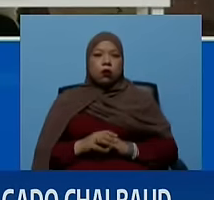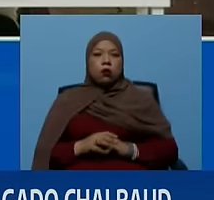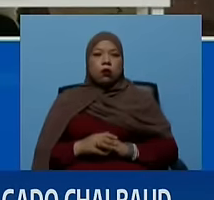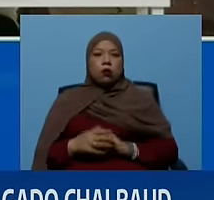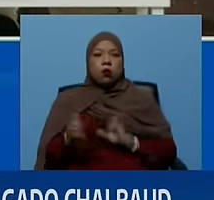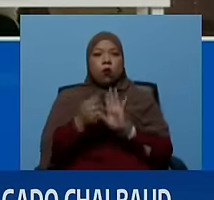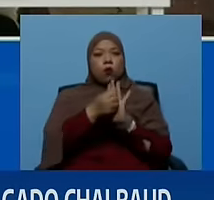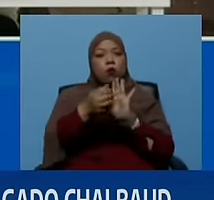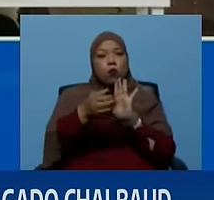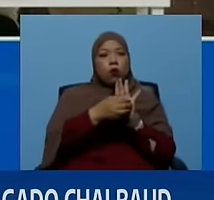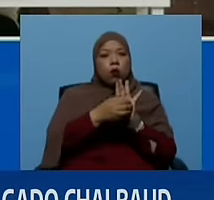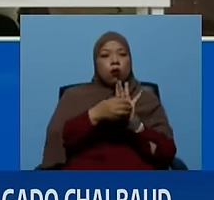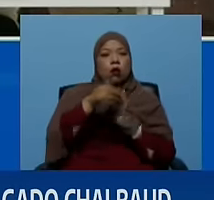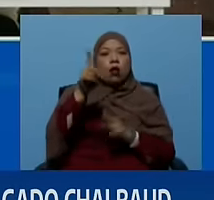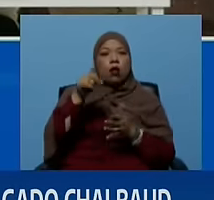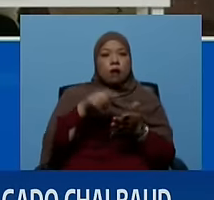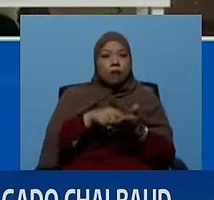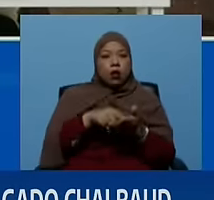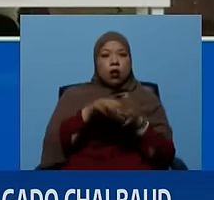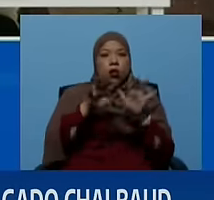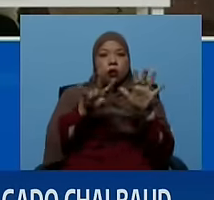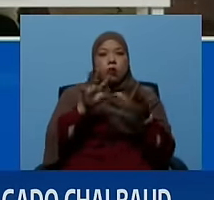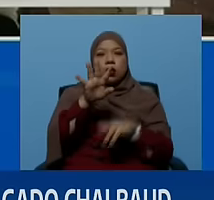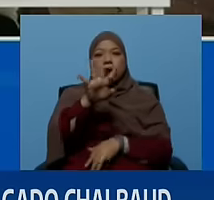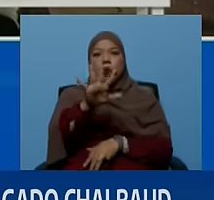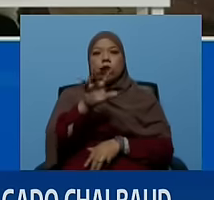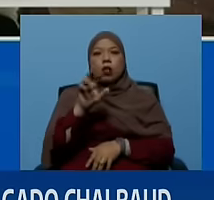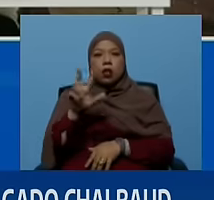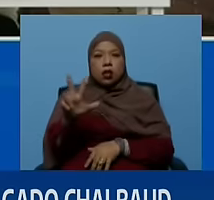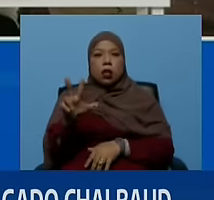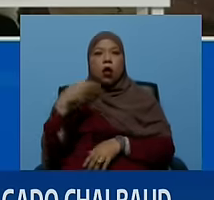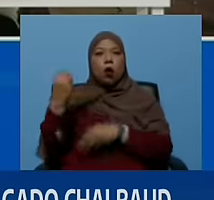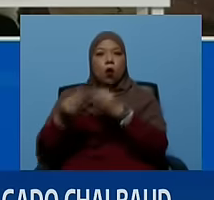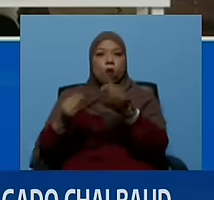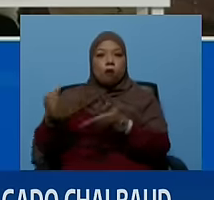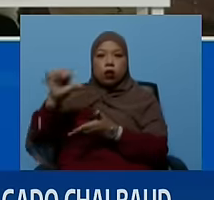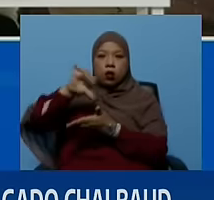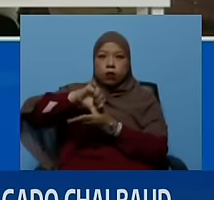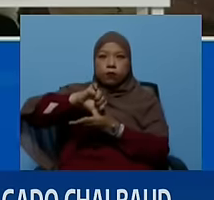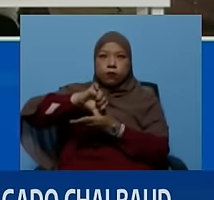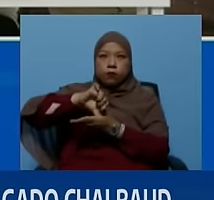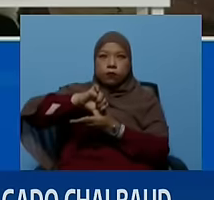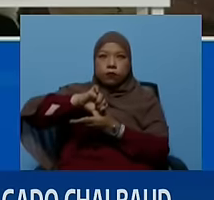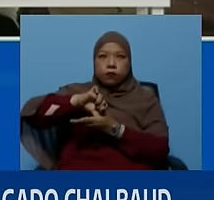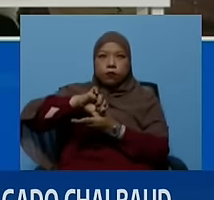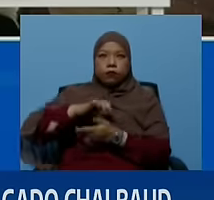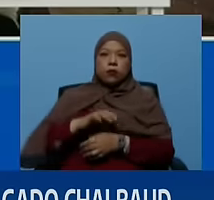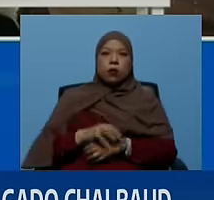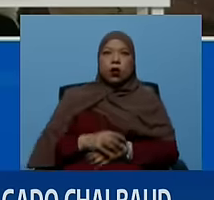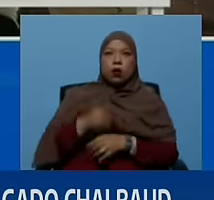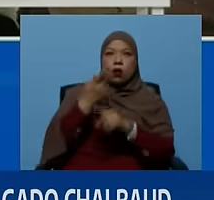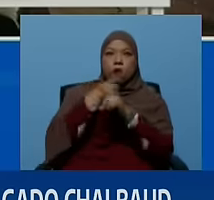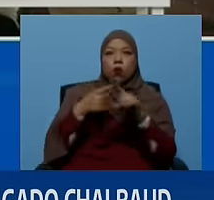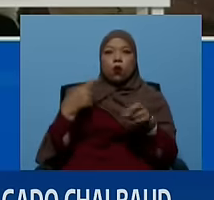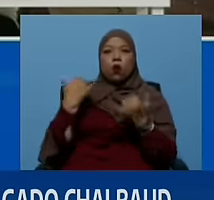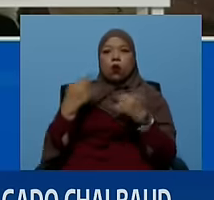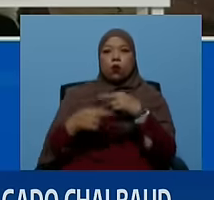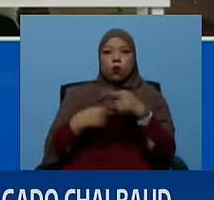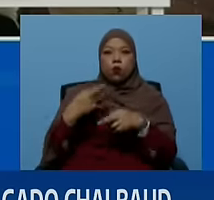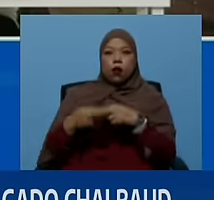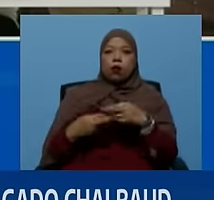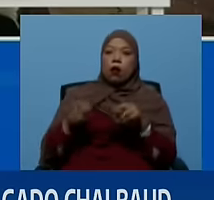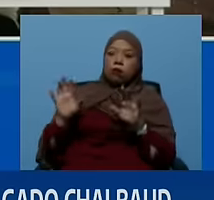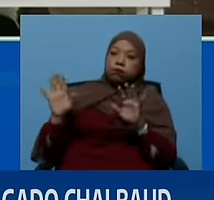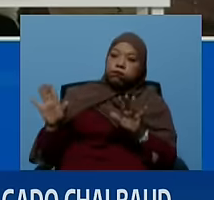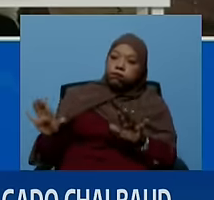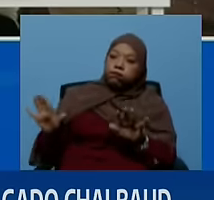en 1953 en Irán era un Irán totalmente diferente a la República islámica